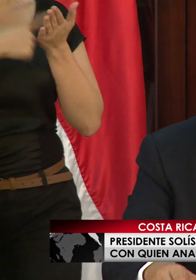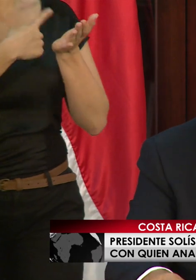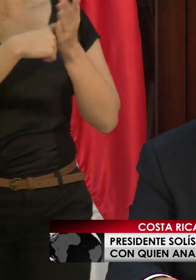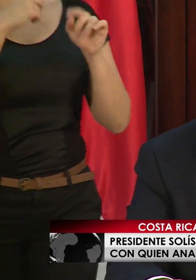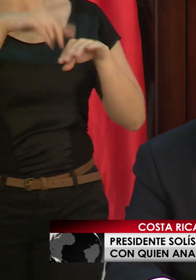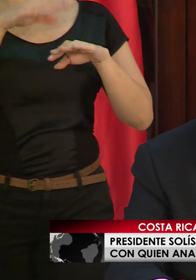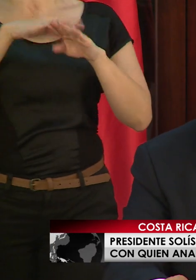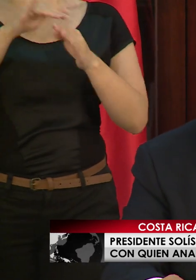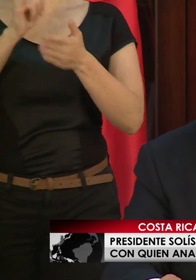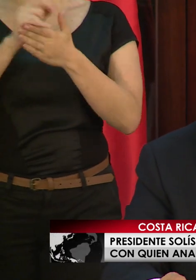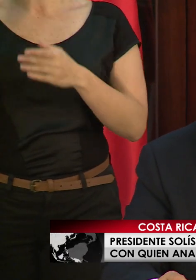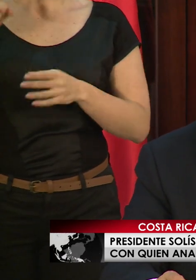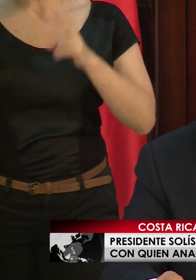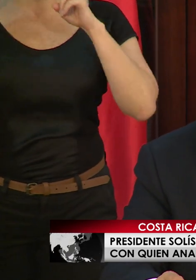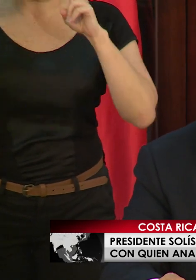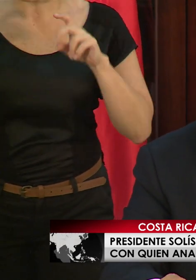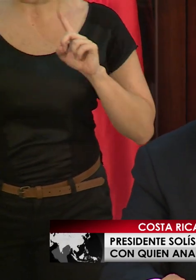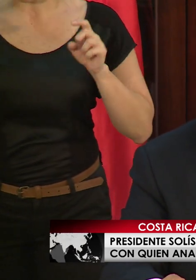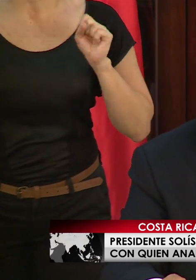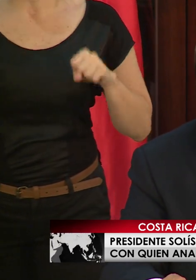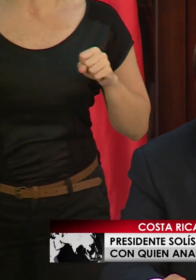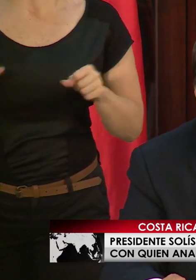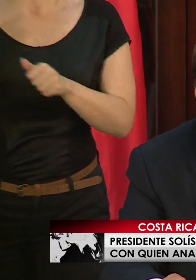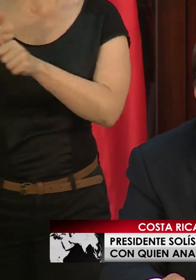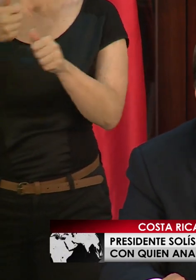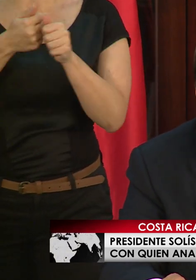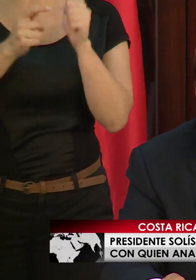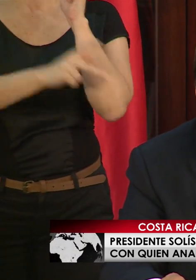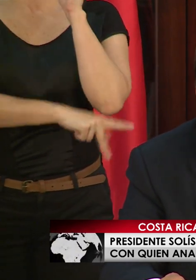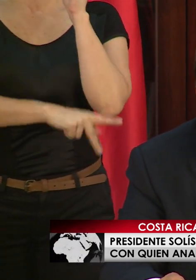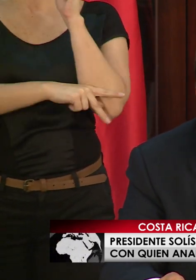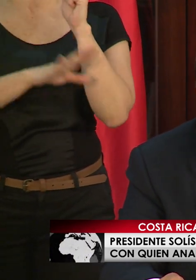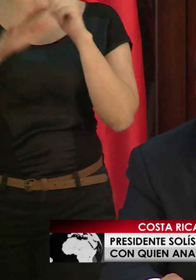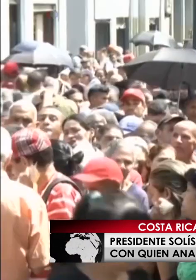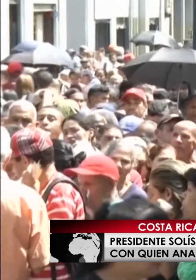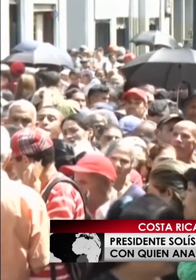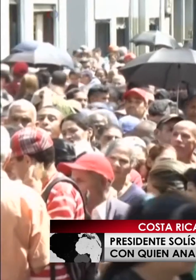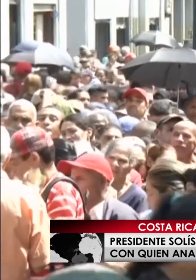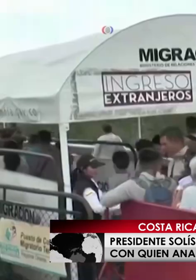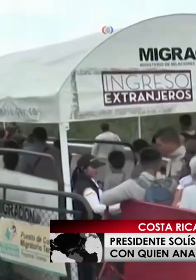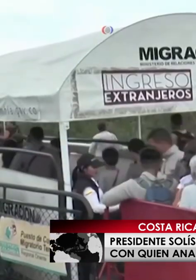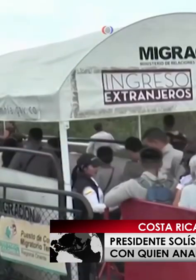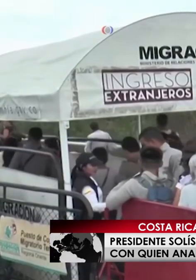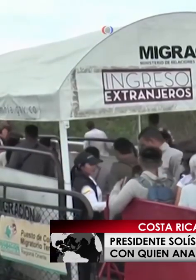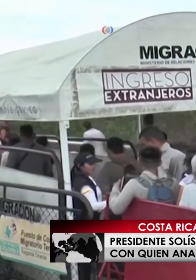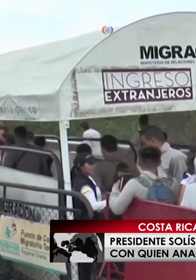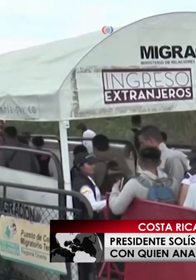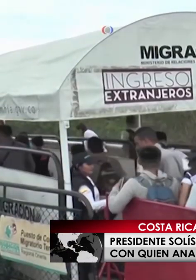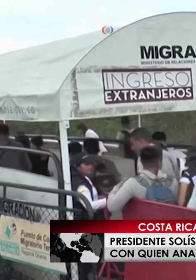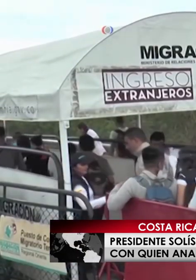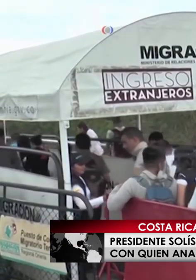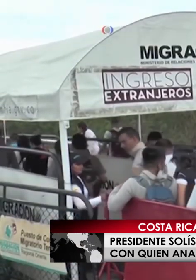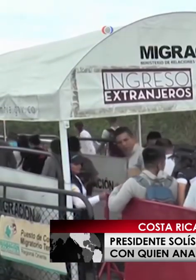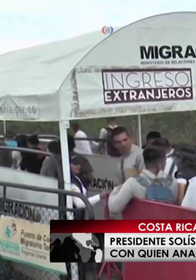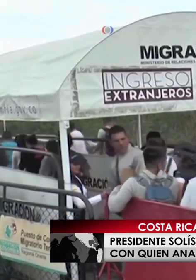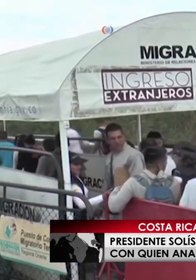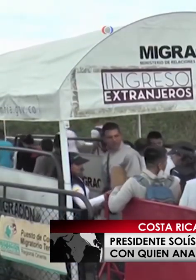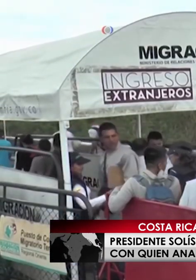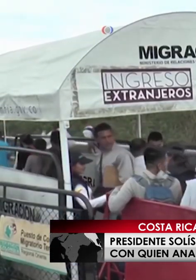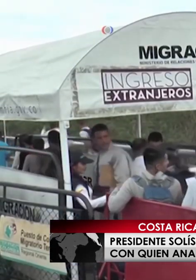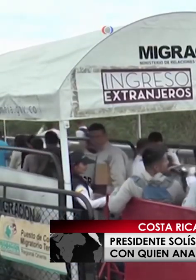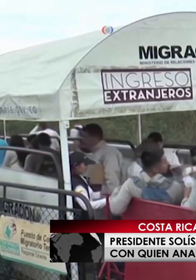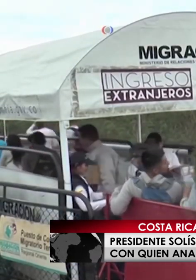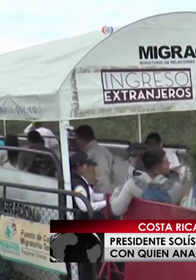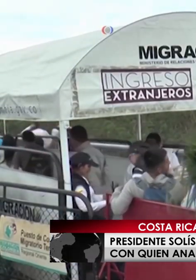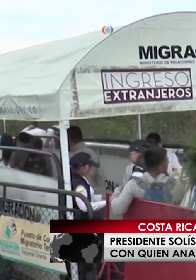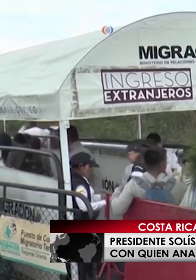sentido tendría que verse también las capacidades de los países con su infraestructura pública para poder recibirlos, porque si uno va a recibir un migrante, tiene que darle acceso al